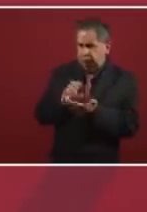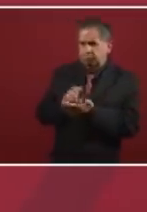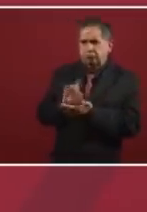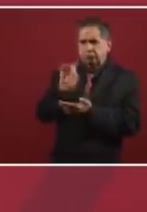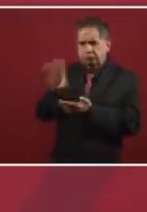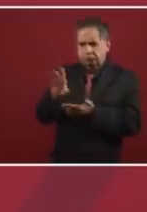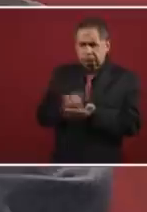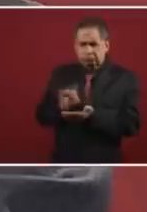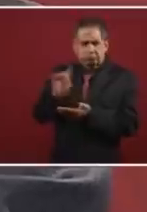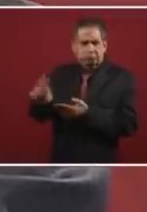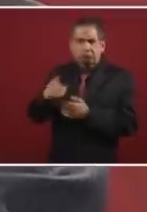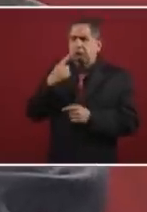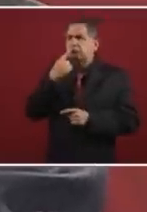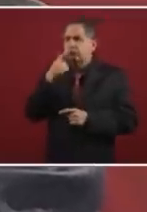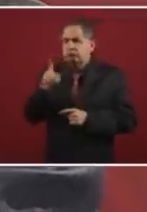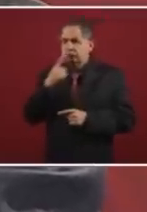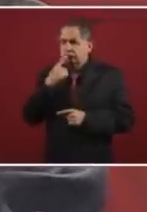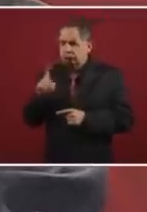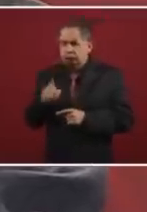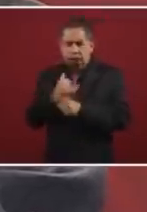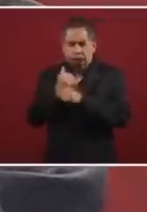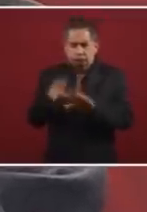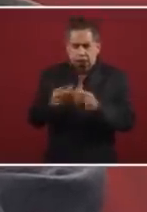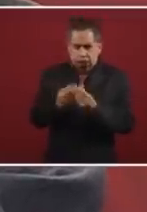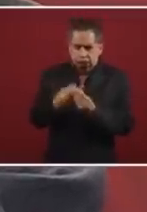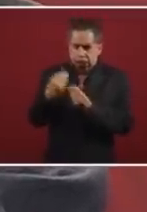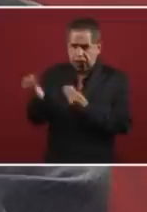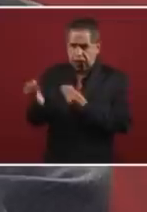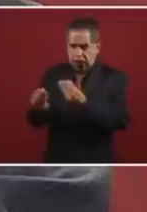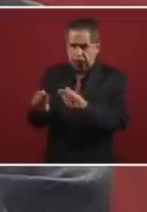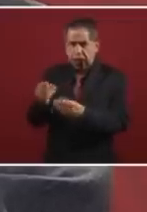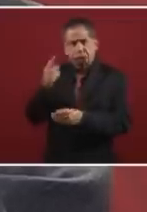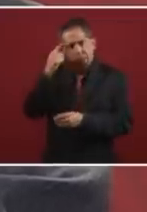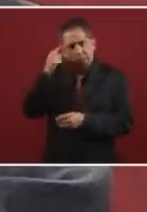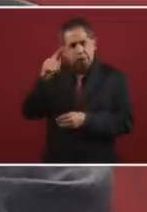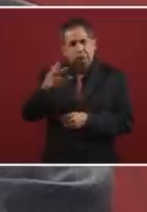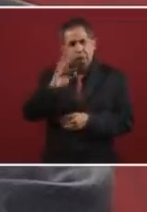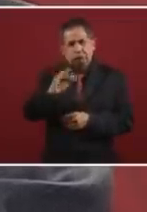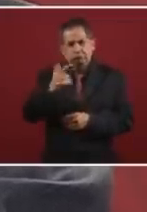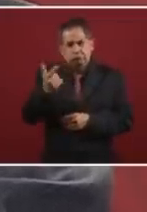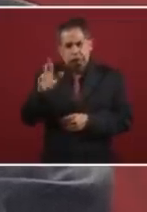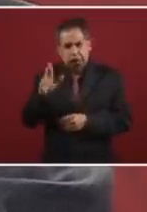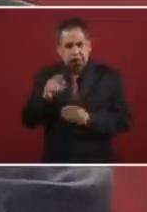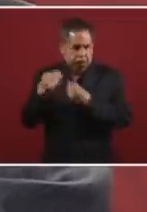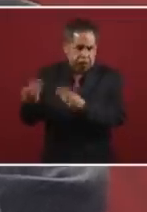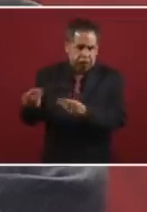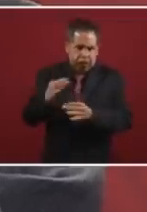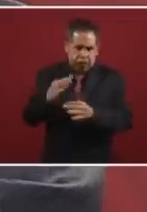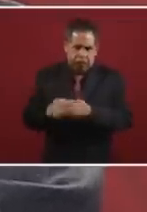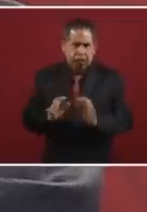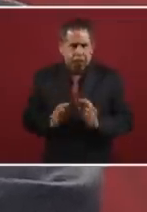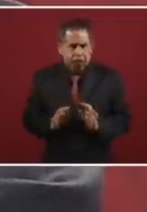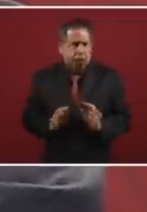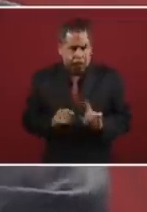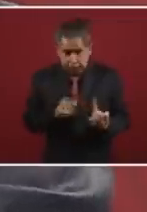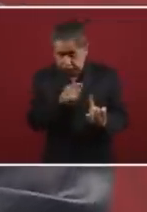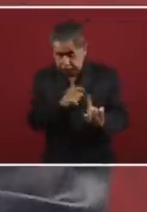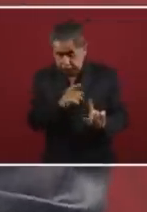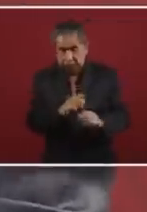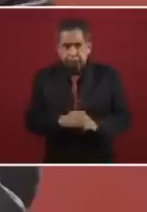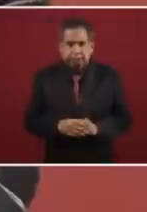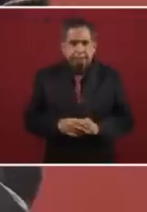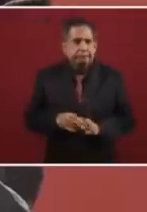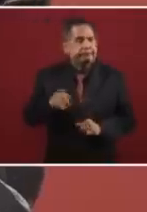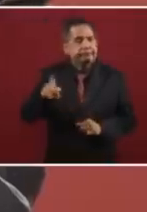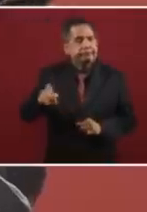las denuncias y los informes a la fiscalía general en este caso que es la